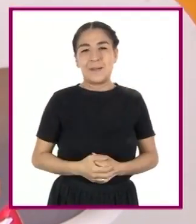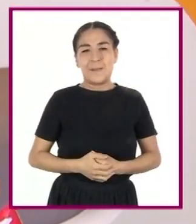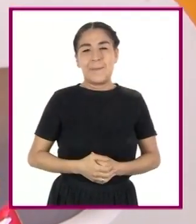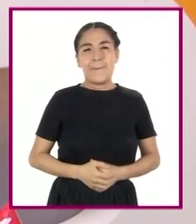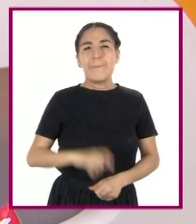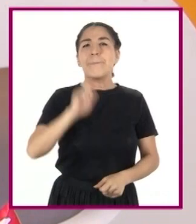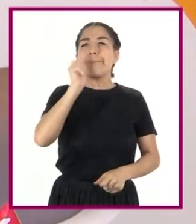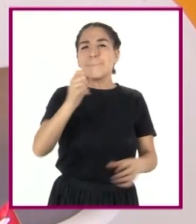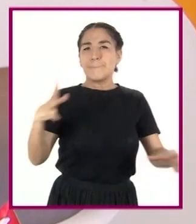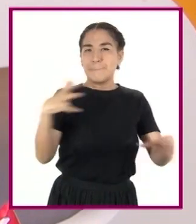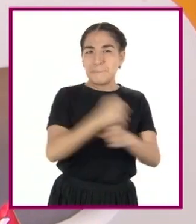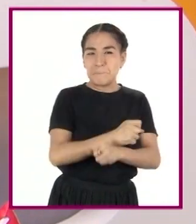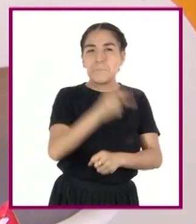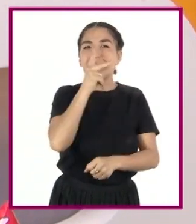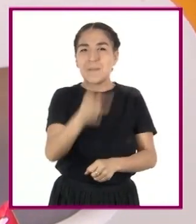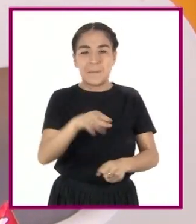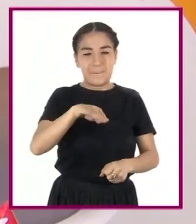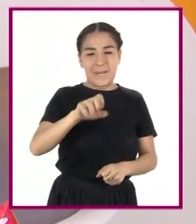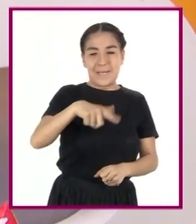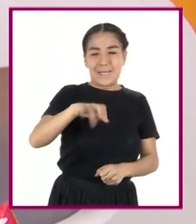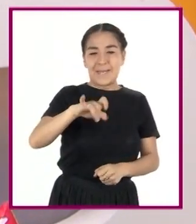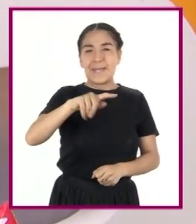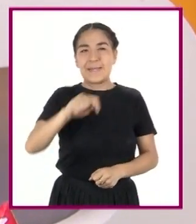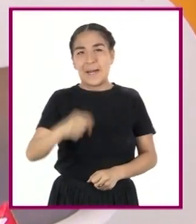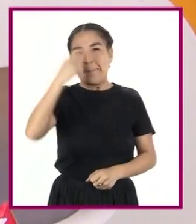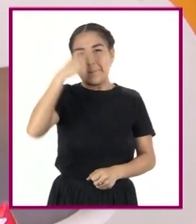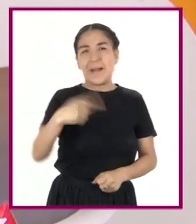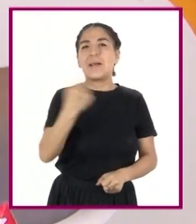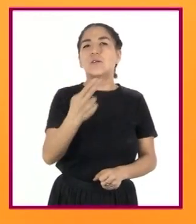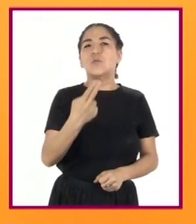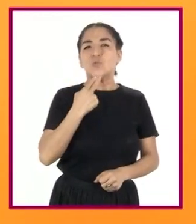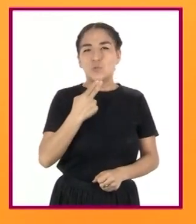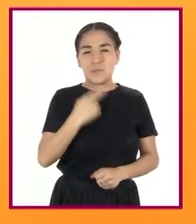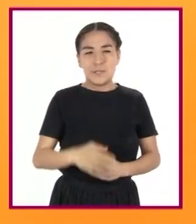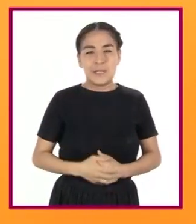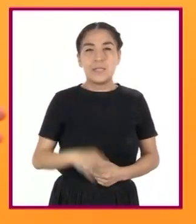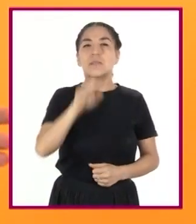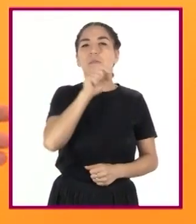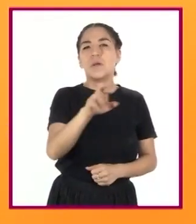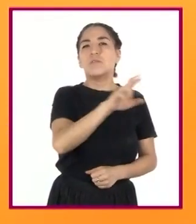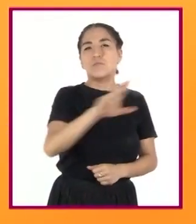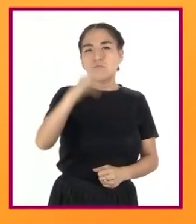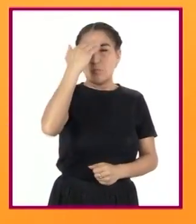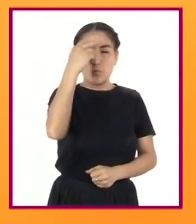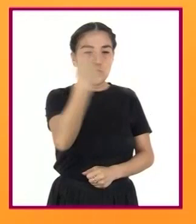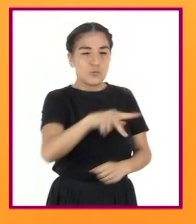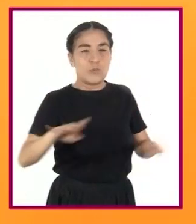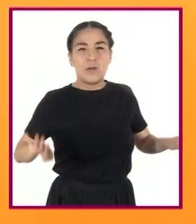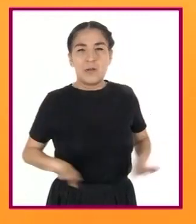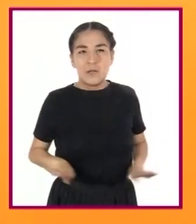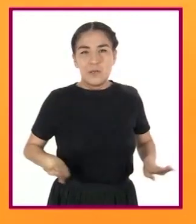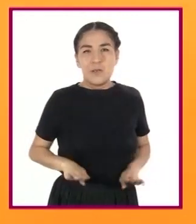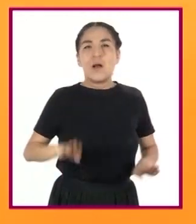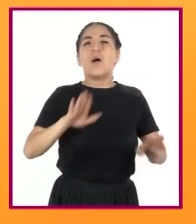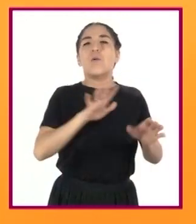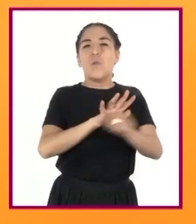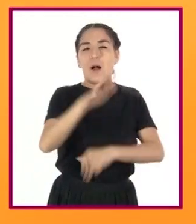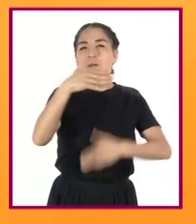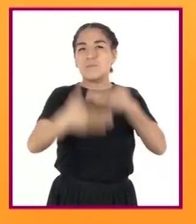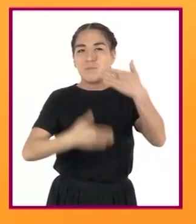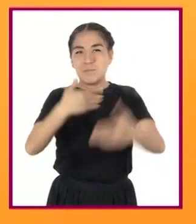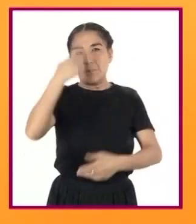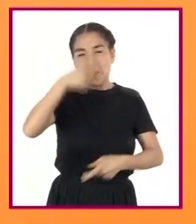Definimos qué es una maqueta y su utilidad en la comunicación técnica. Reconocimos sus características y principales pasos